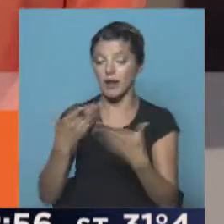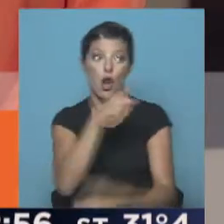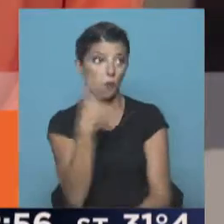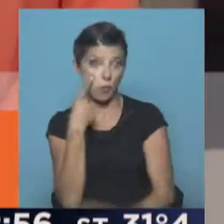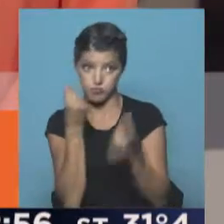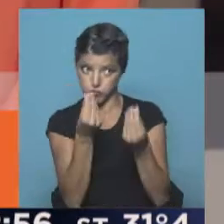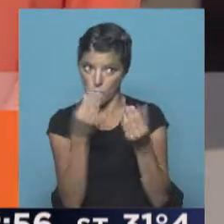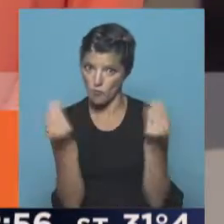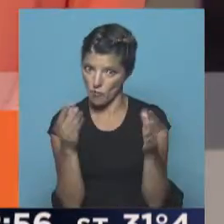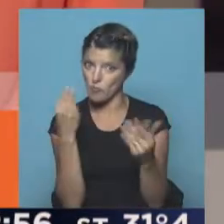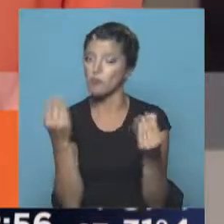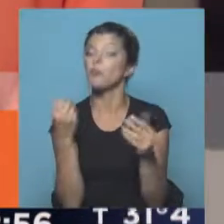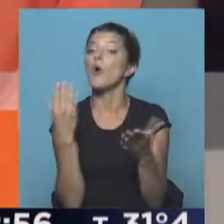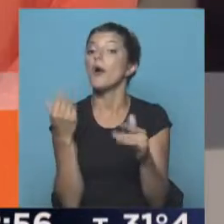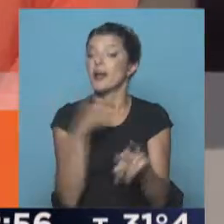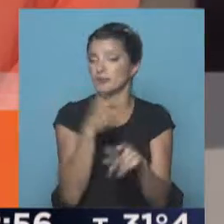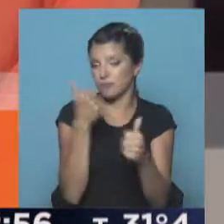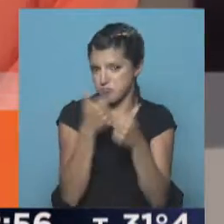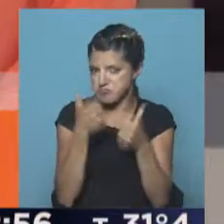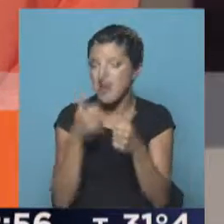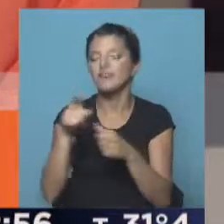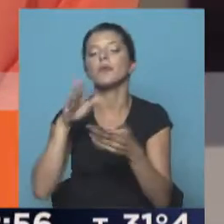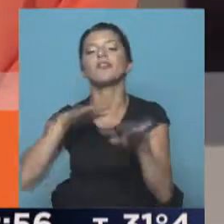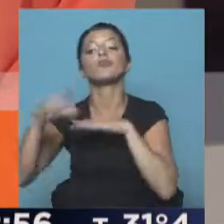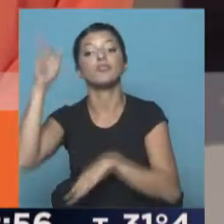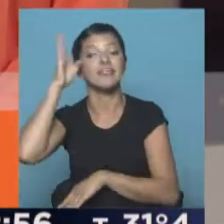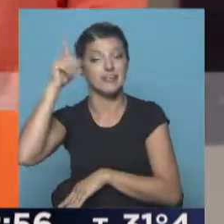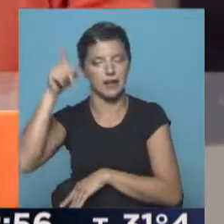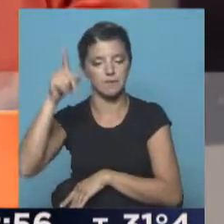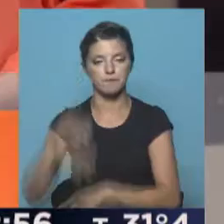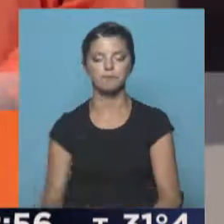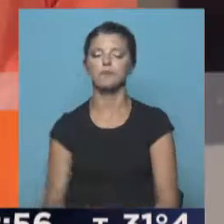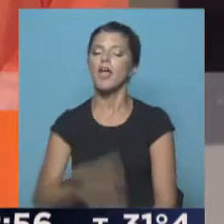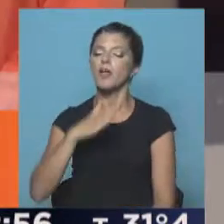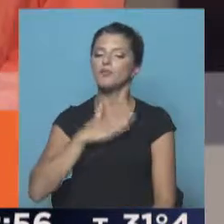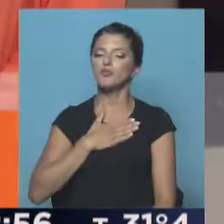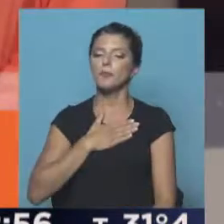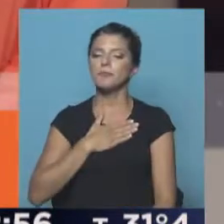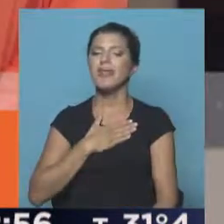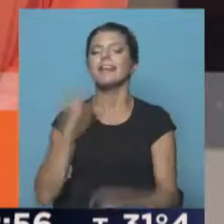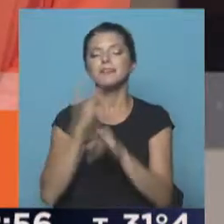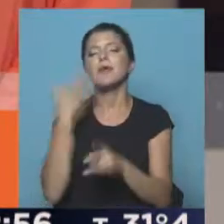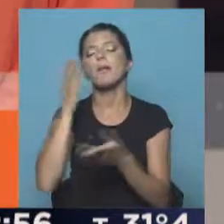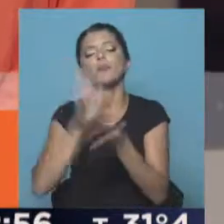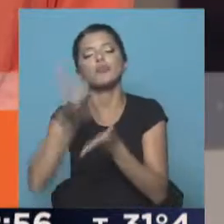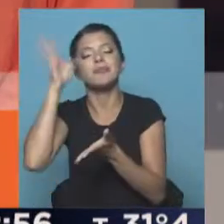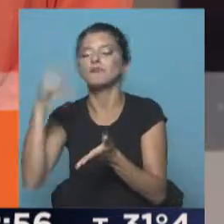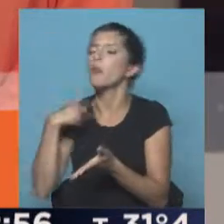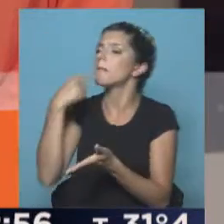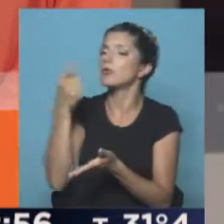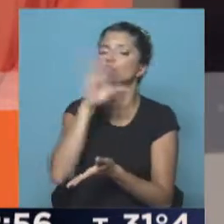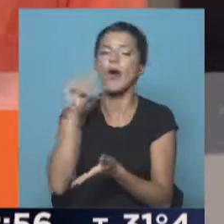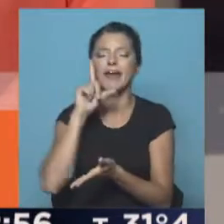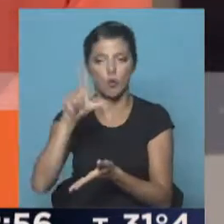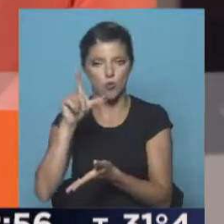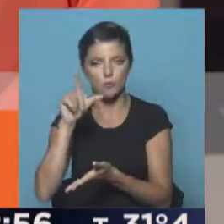realidad italiana al mismo tiempo, ¿no? Algo que yo siempre le pregunto acá a Raúl de la Torre cada vez que tocamos el tema de Italia y pensamos en la economía de Italia,